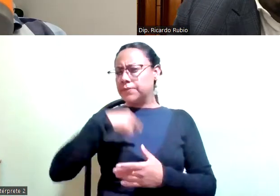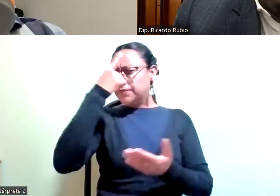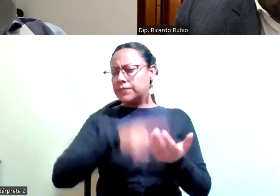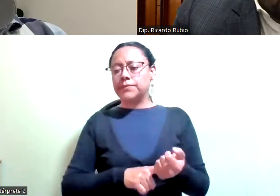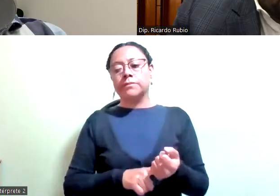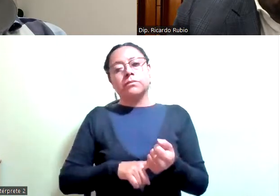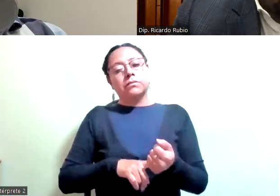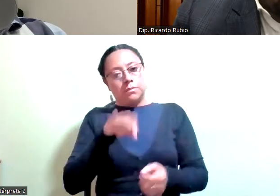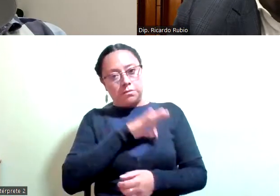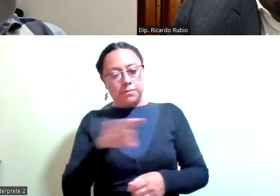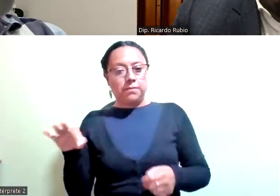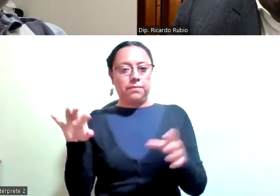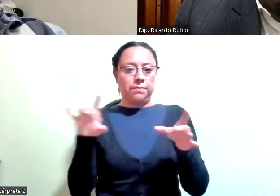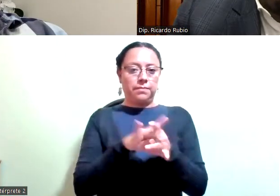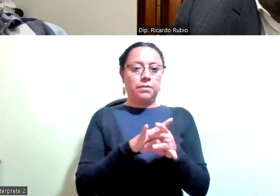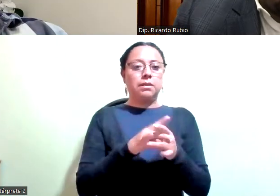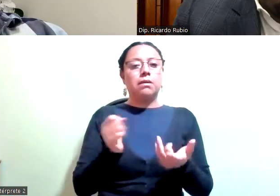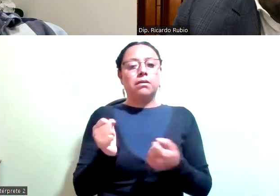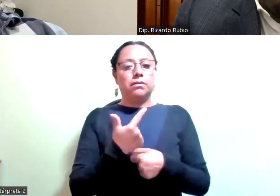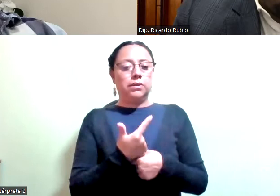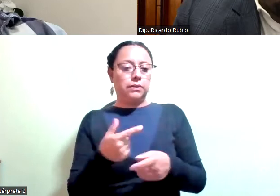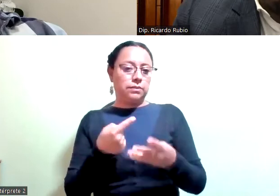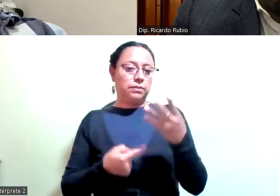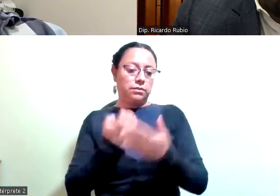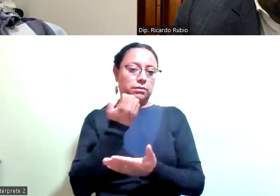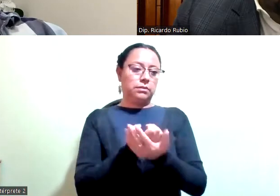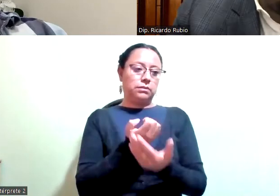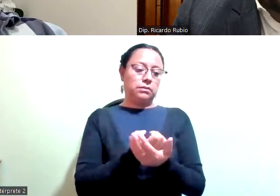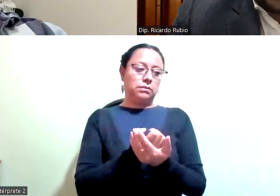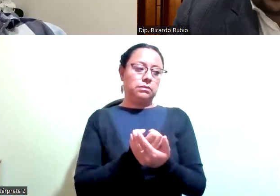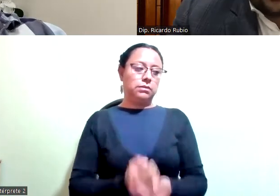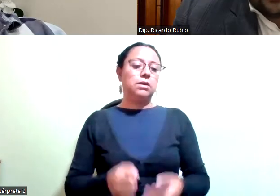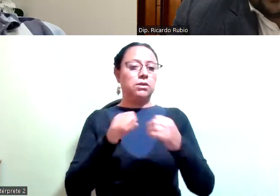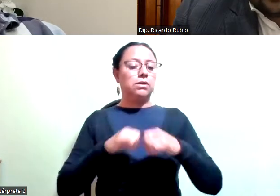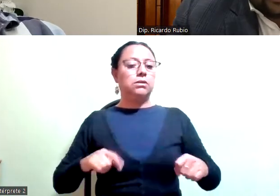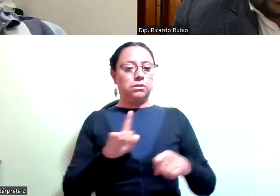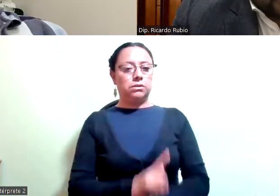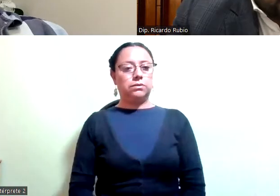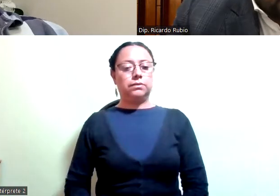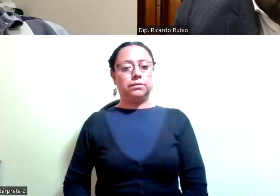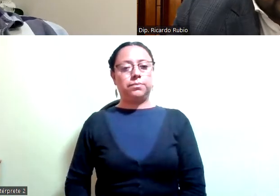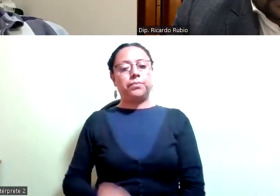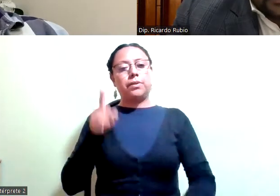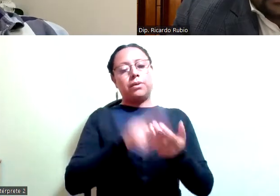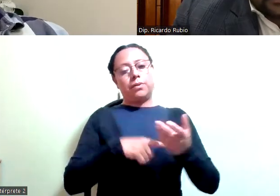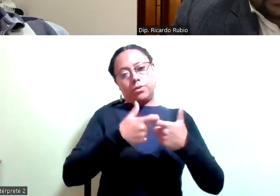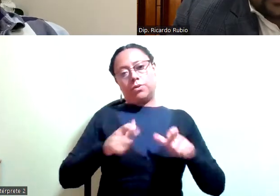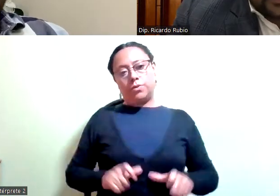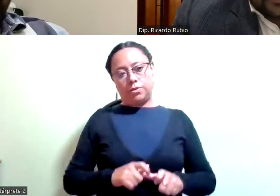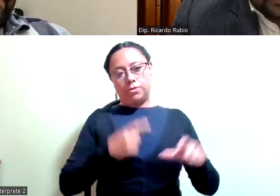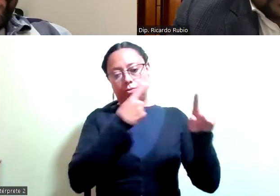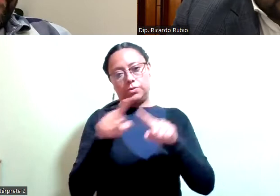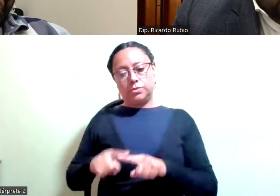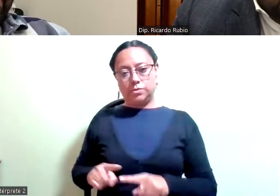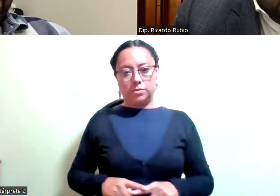señalara únicamente condición económica o desventaja social dentro de los grupos vulnerables